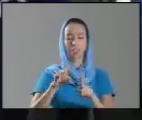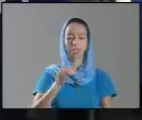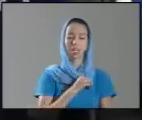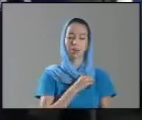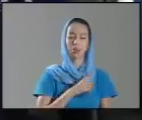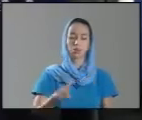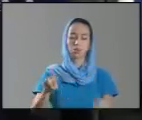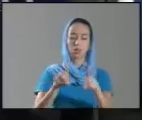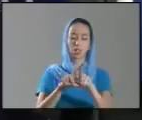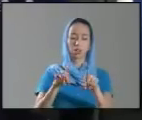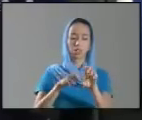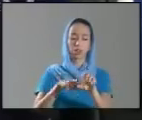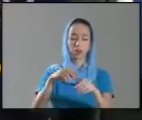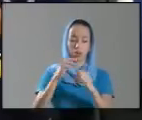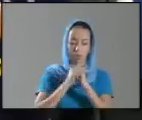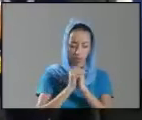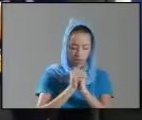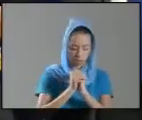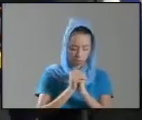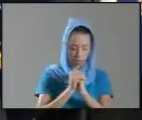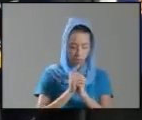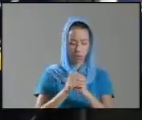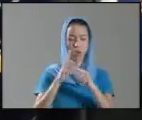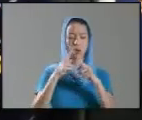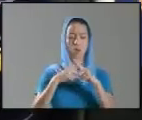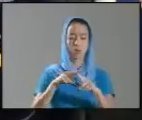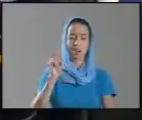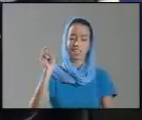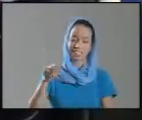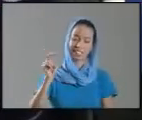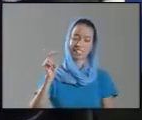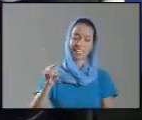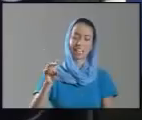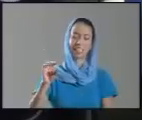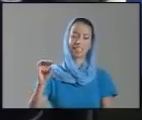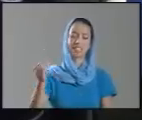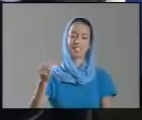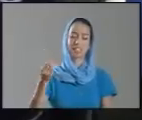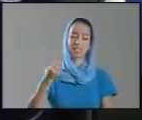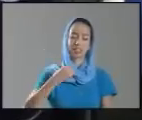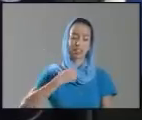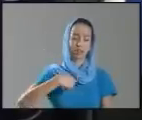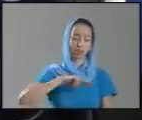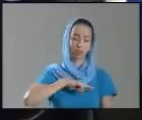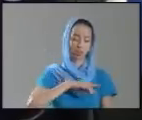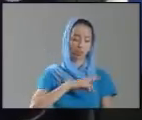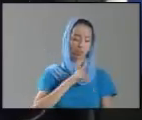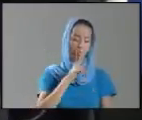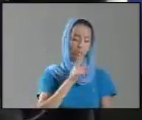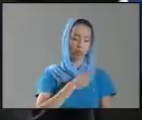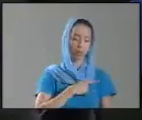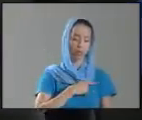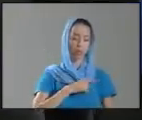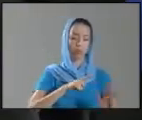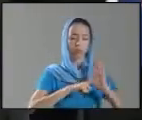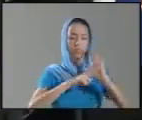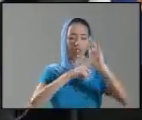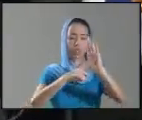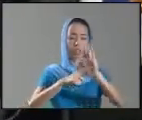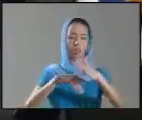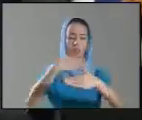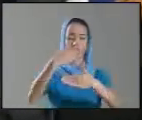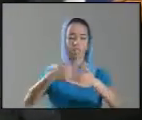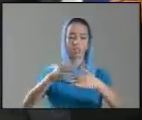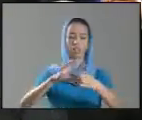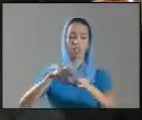pan nuestro de cada día. Muchas gracias. Oh Padre, también queremos hoy unirnos en oración, Señor, por